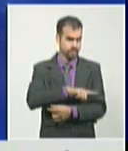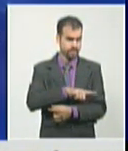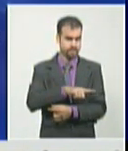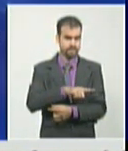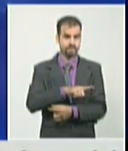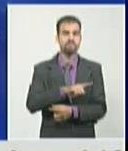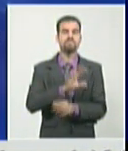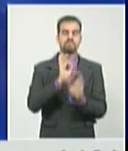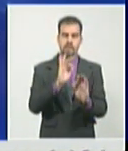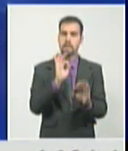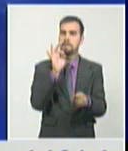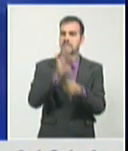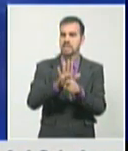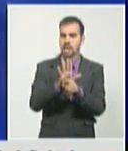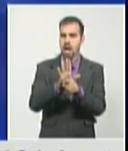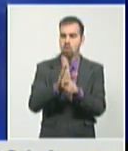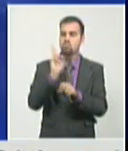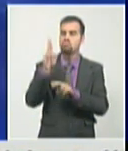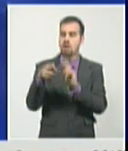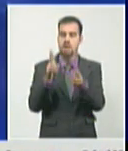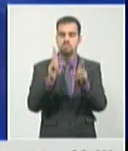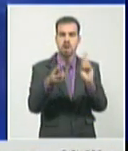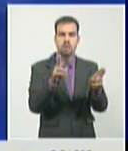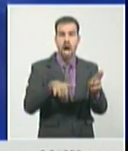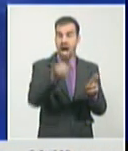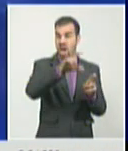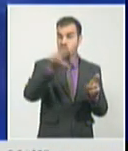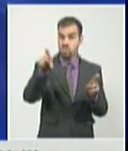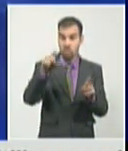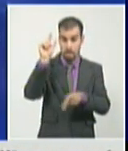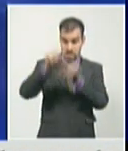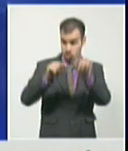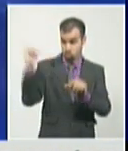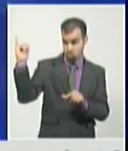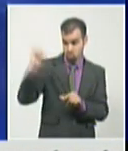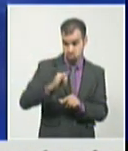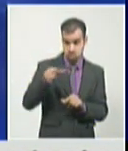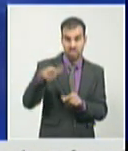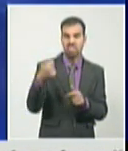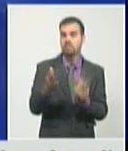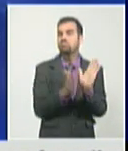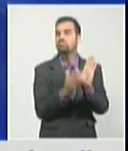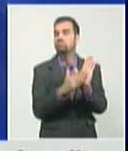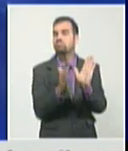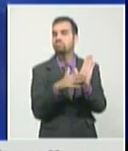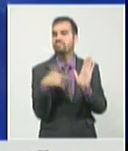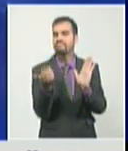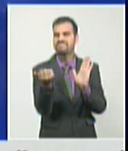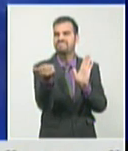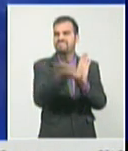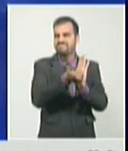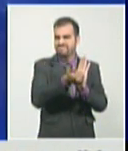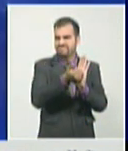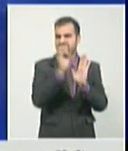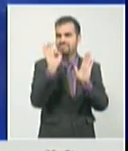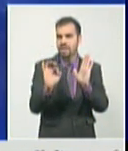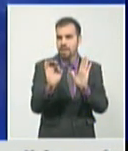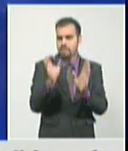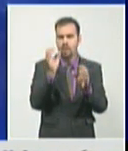que la persona tiene que traer su certificado de un laboratorio acreditado